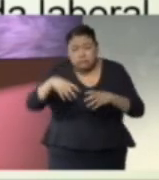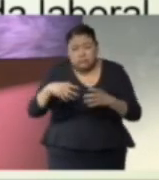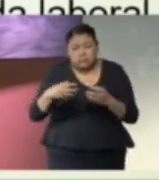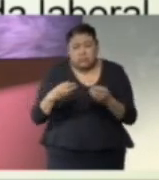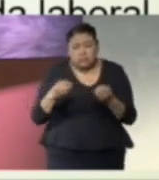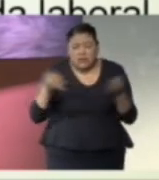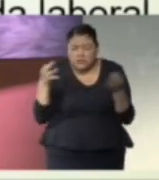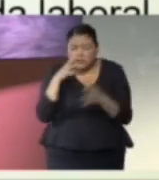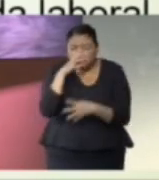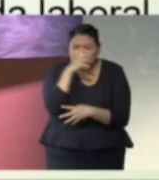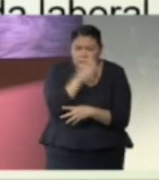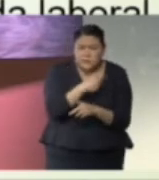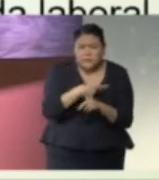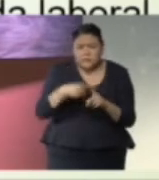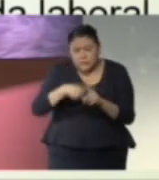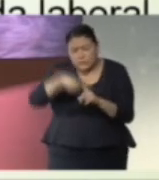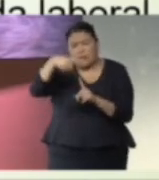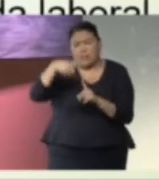es importante